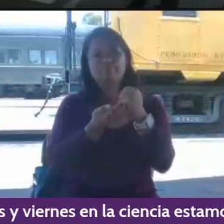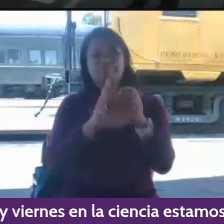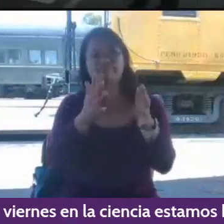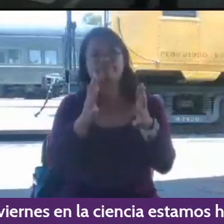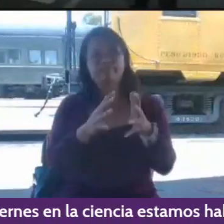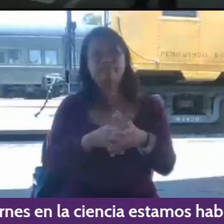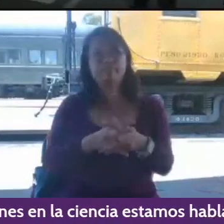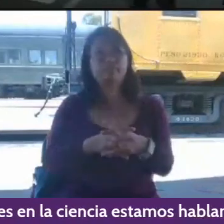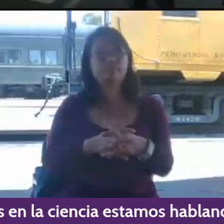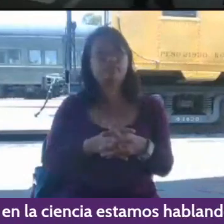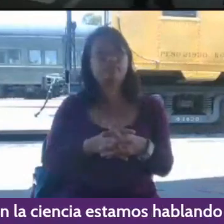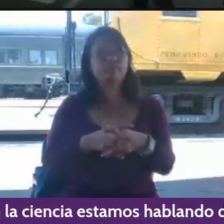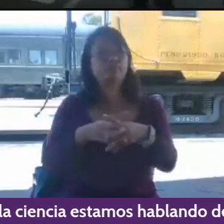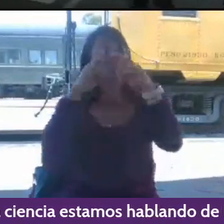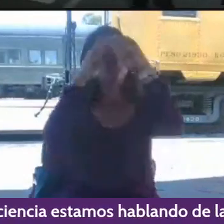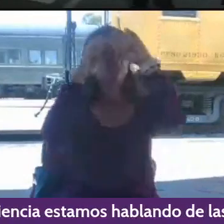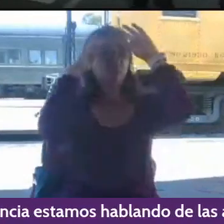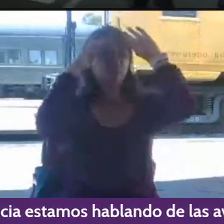ser tan